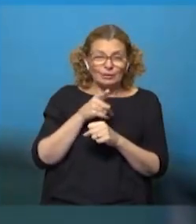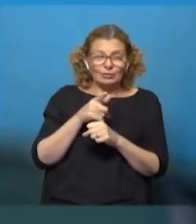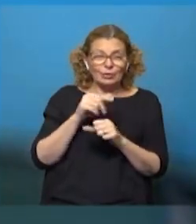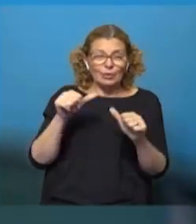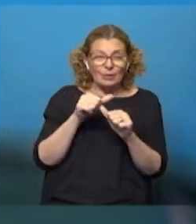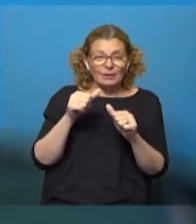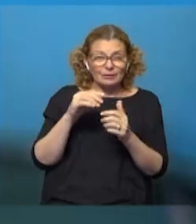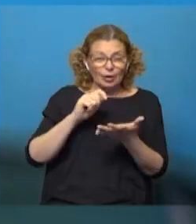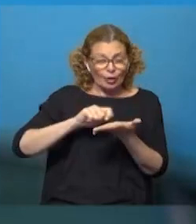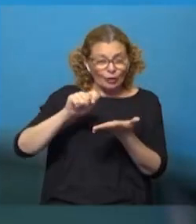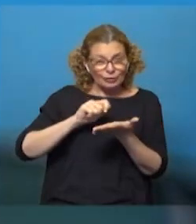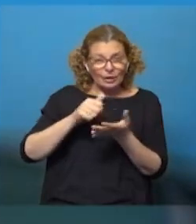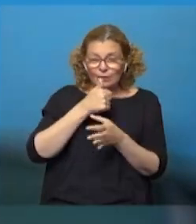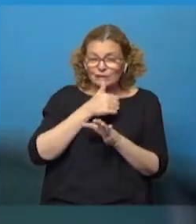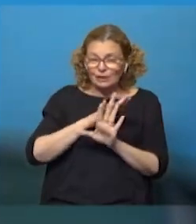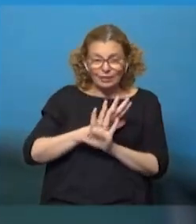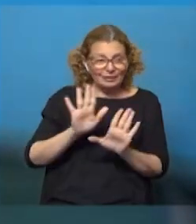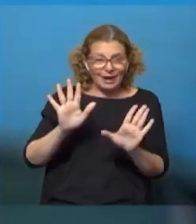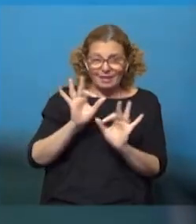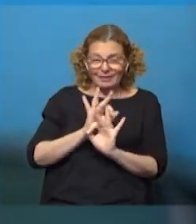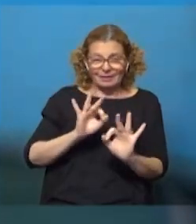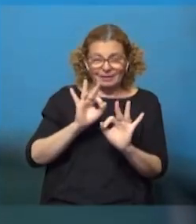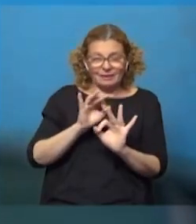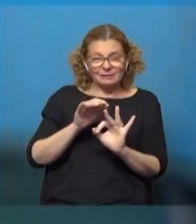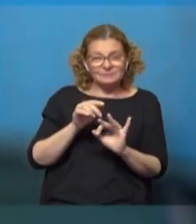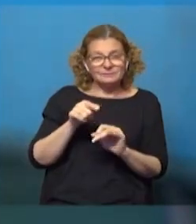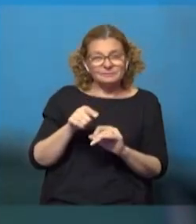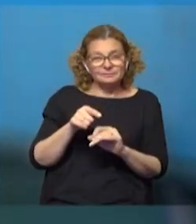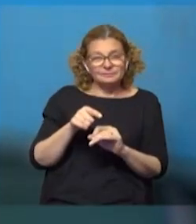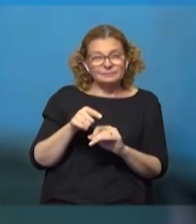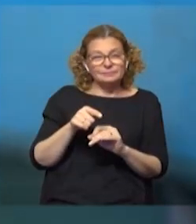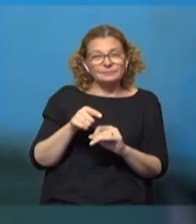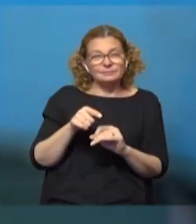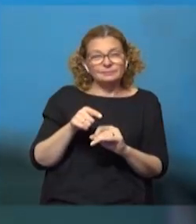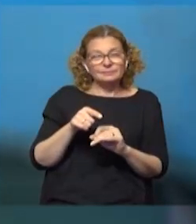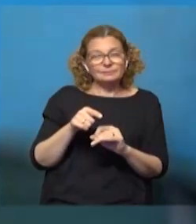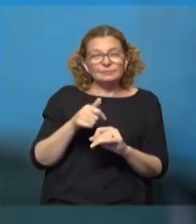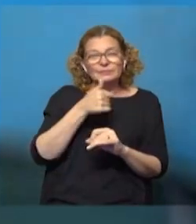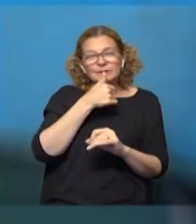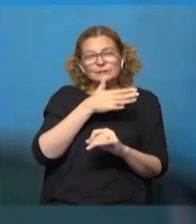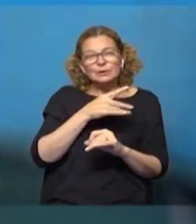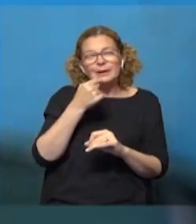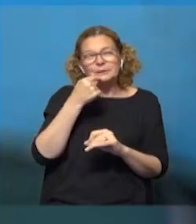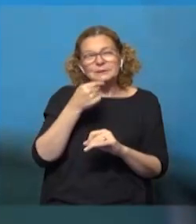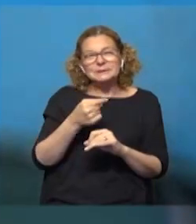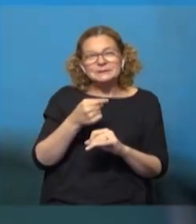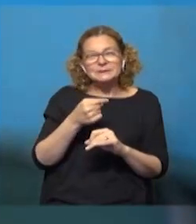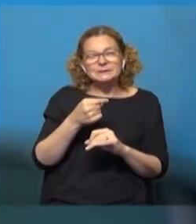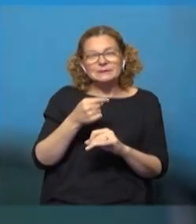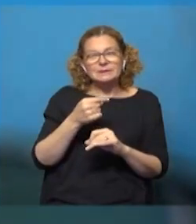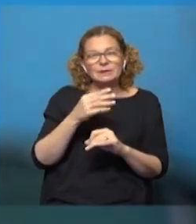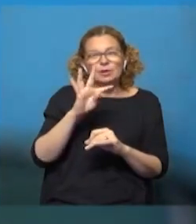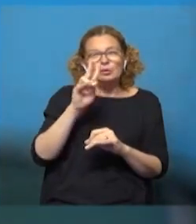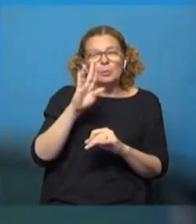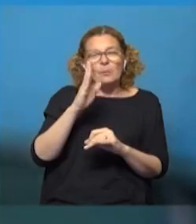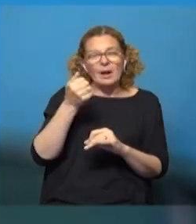no lo vas a encontrar en ningún historiador las dice no este los historiadores que dicen que los tupamaros se